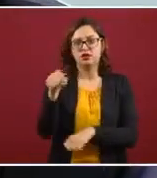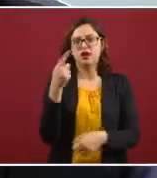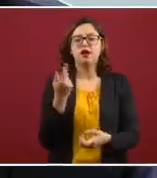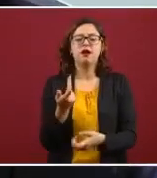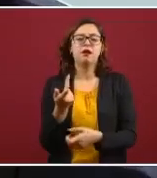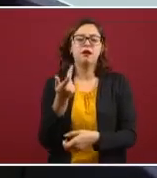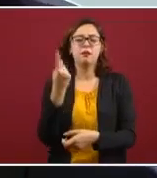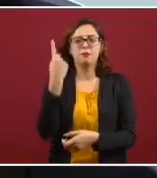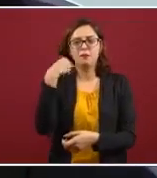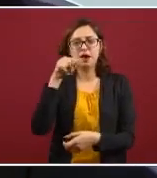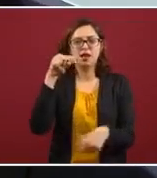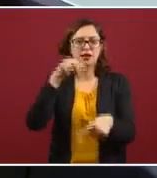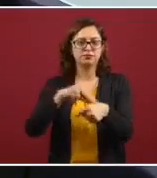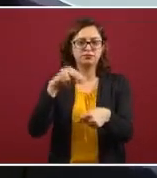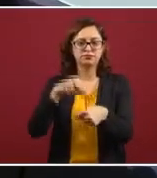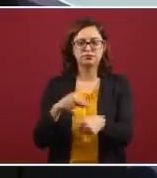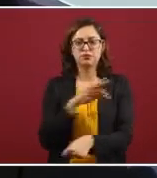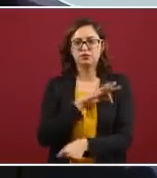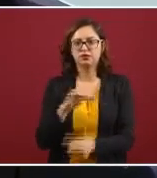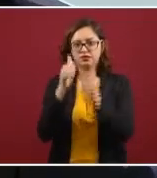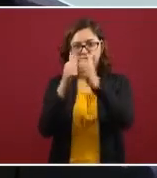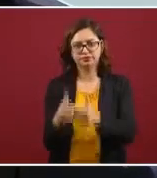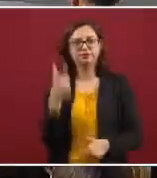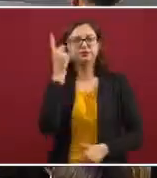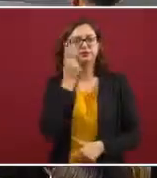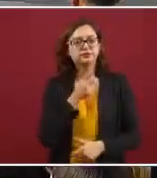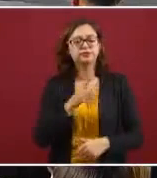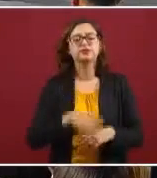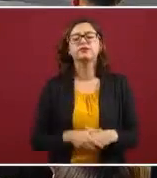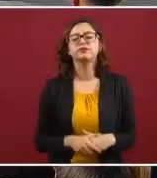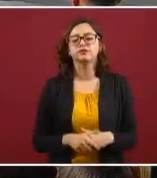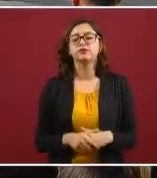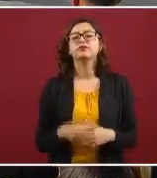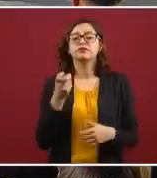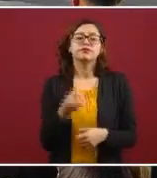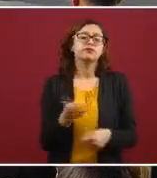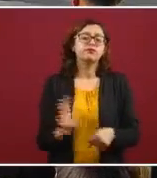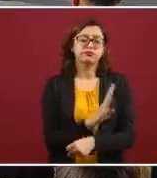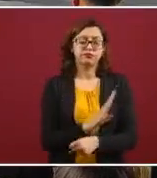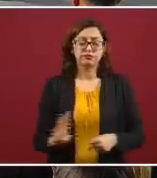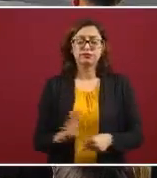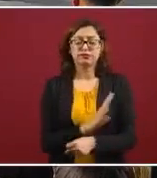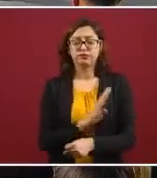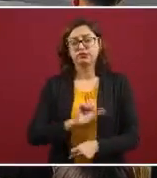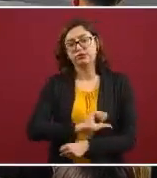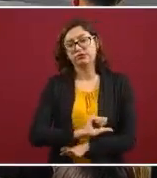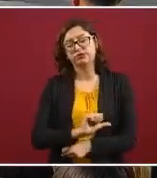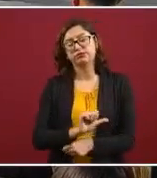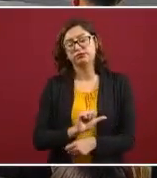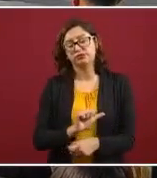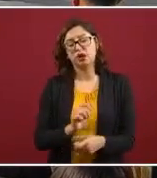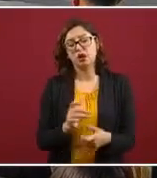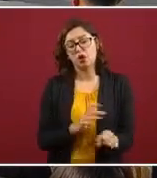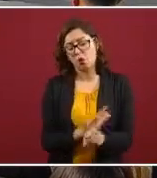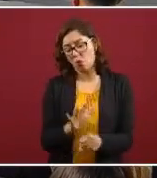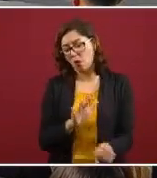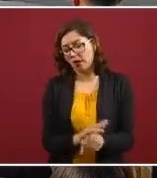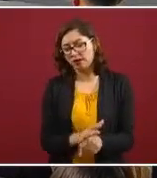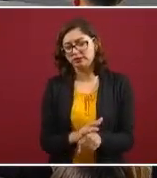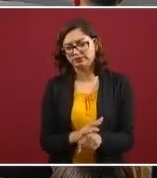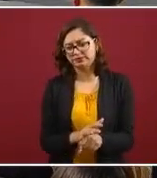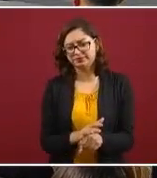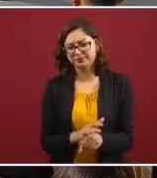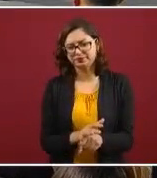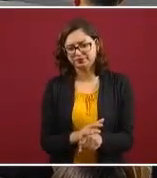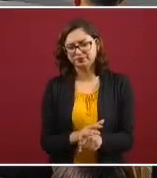y residentes. Adicionalmente a eso, se verá beneficiado el programa con la sustitución de 31